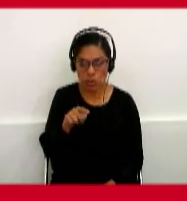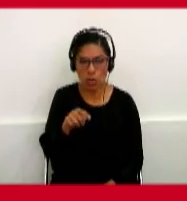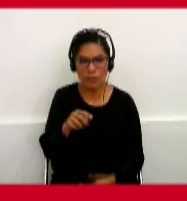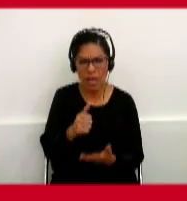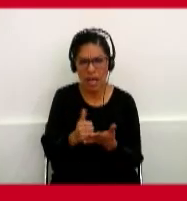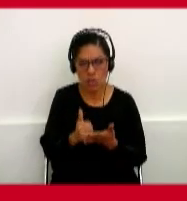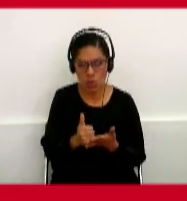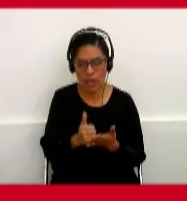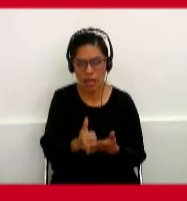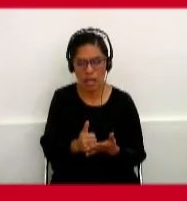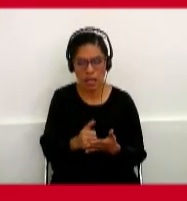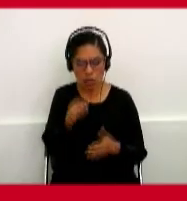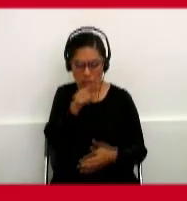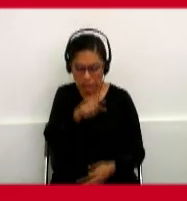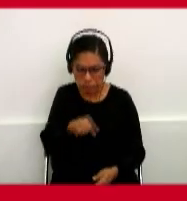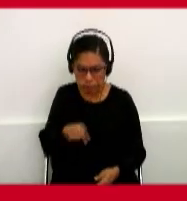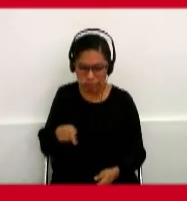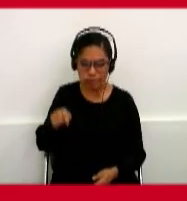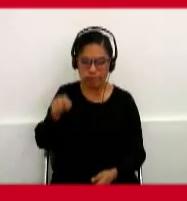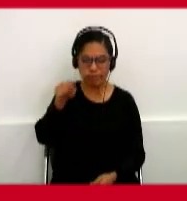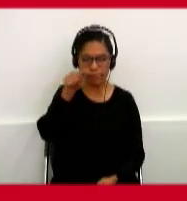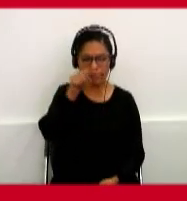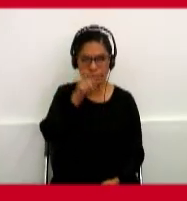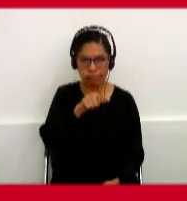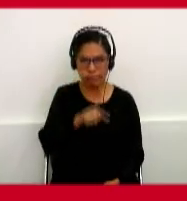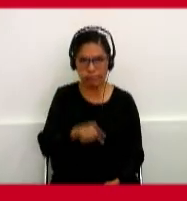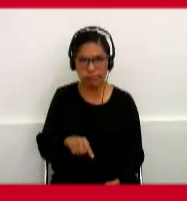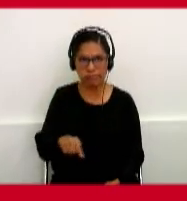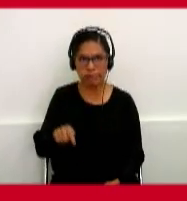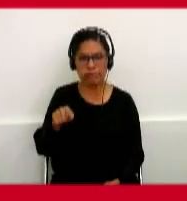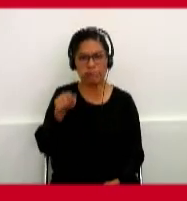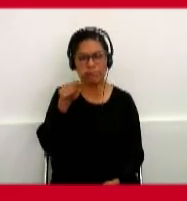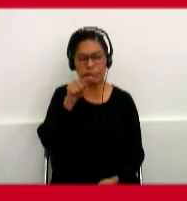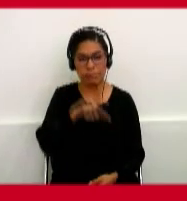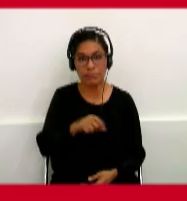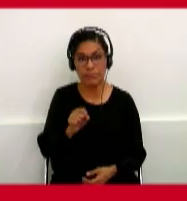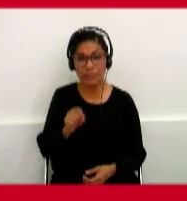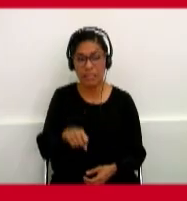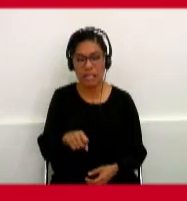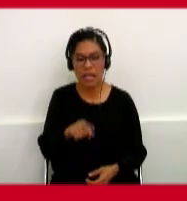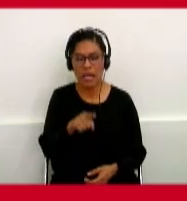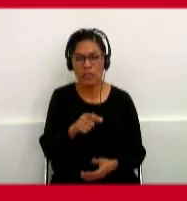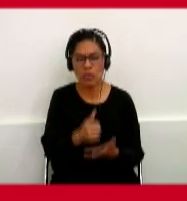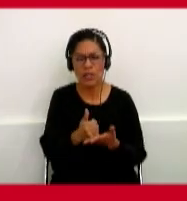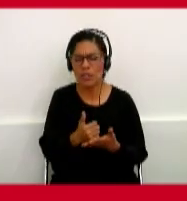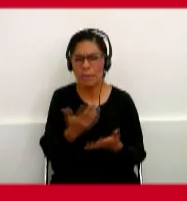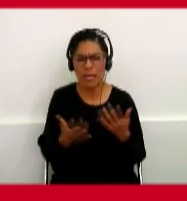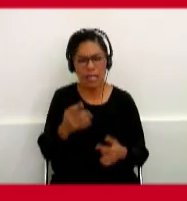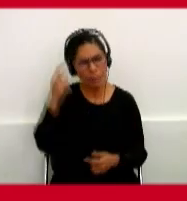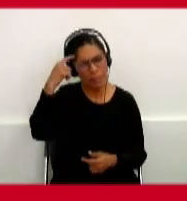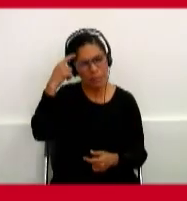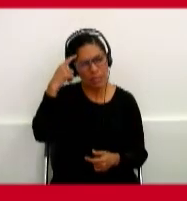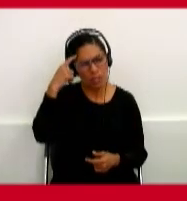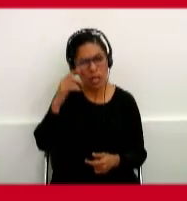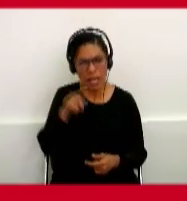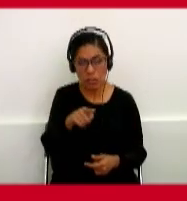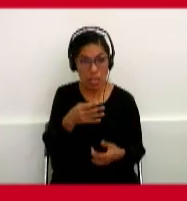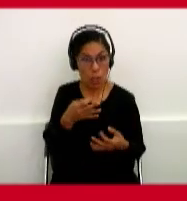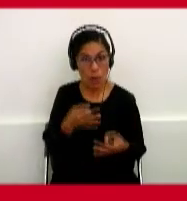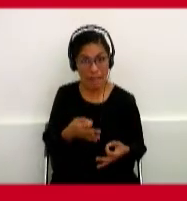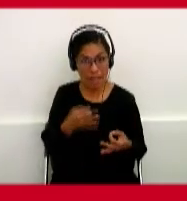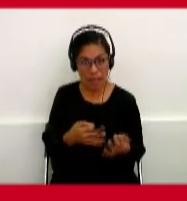cinemática, ¿no? Y es por ello que con este criterio, ¿no? Es un criterio muy bueno de validación. Es la que se aproxima más a la realidad.